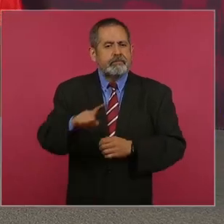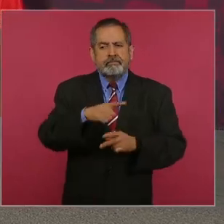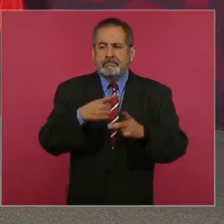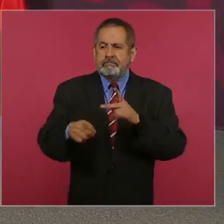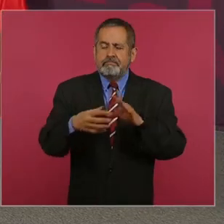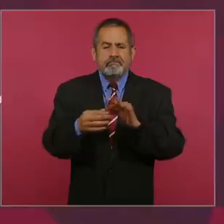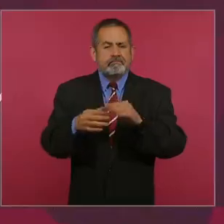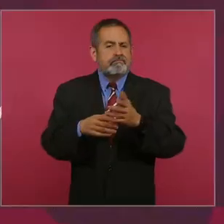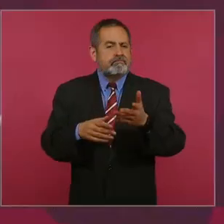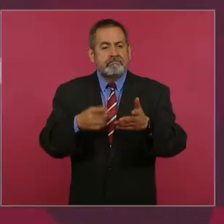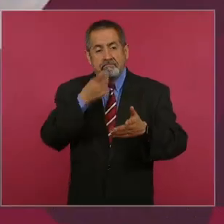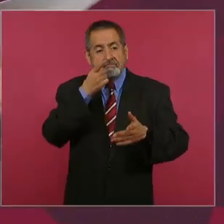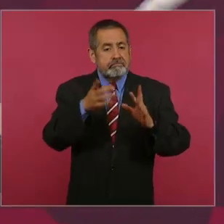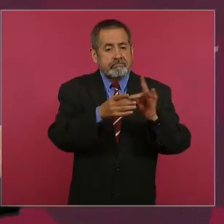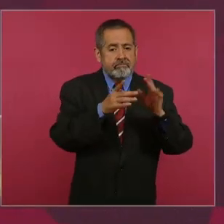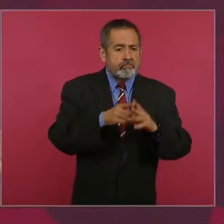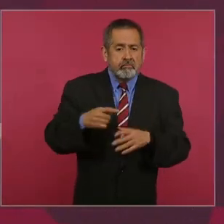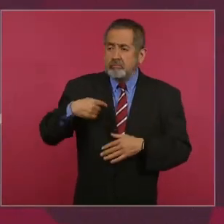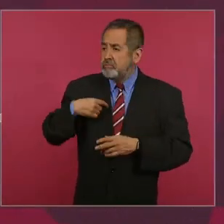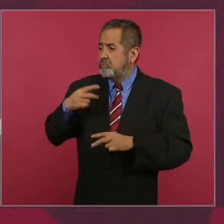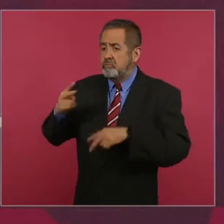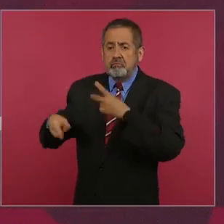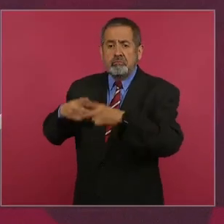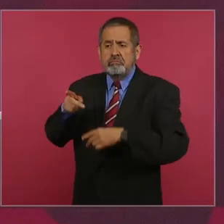de que no había ido